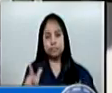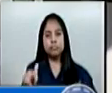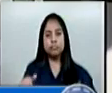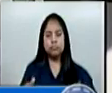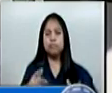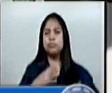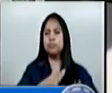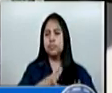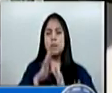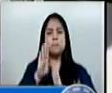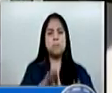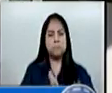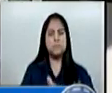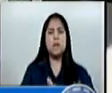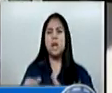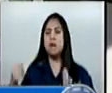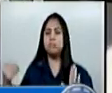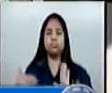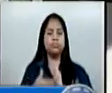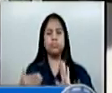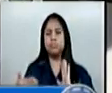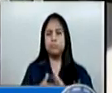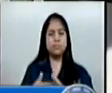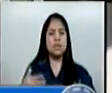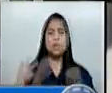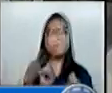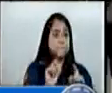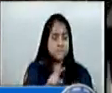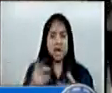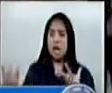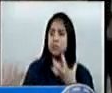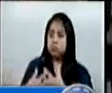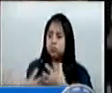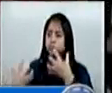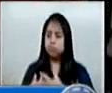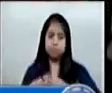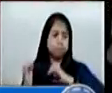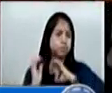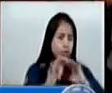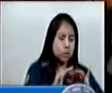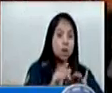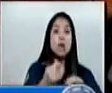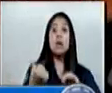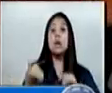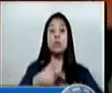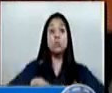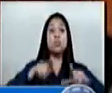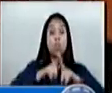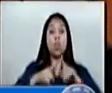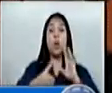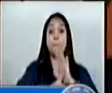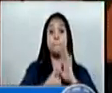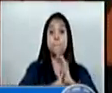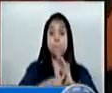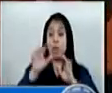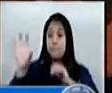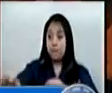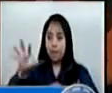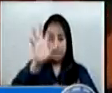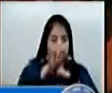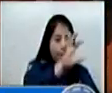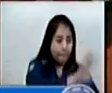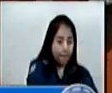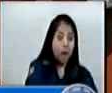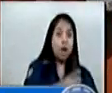el riesgo de los desastres, aliviar el impacto en la población que cada vez está también más expuesta y más